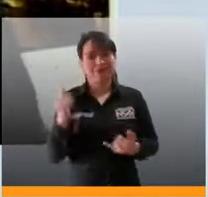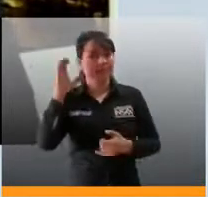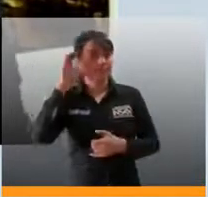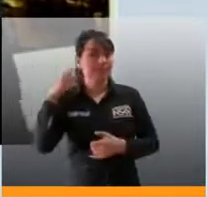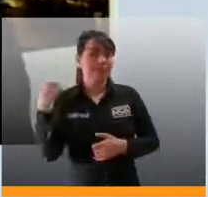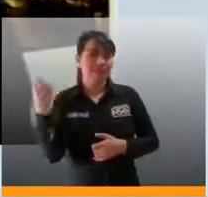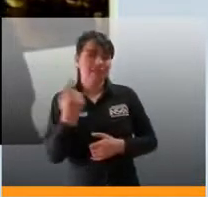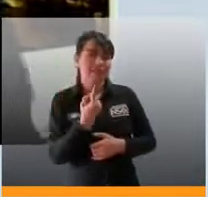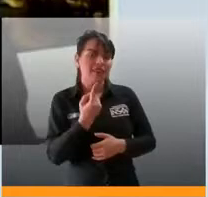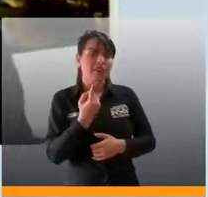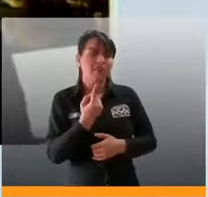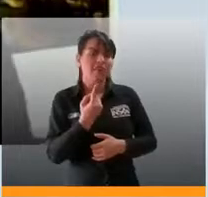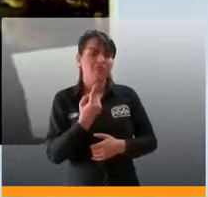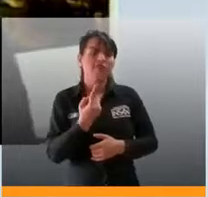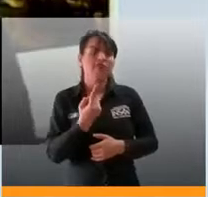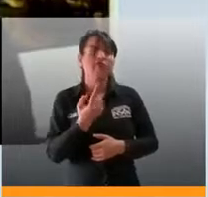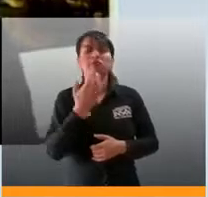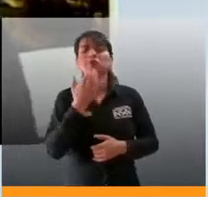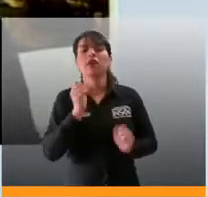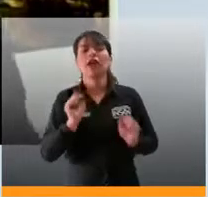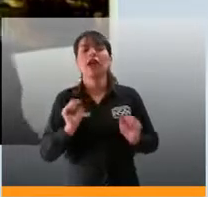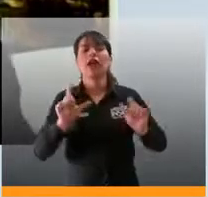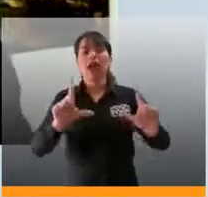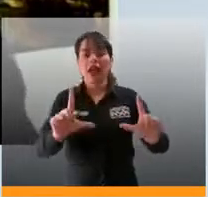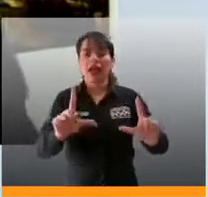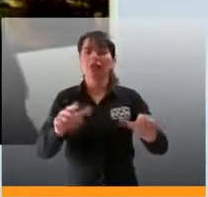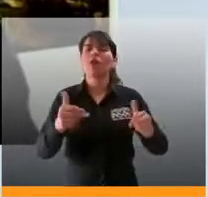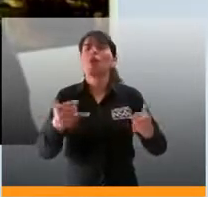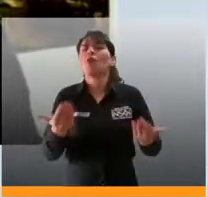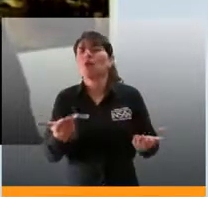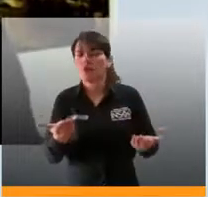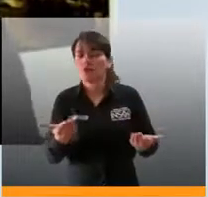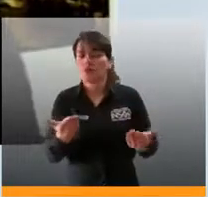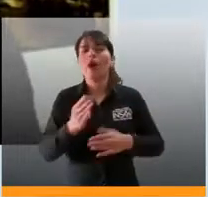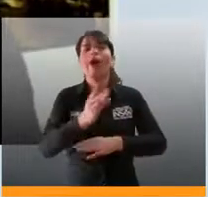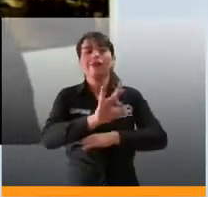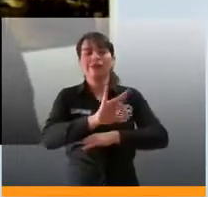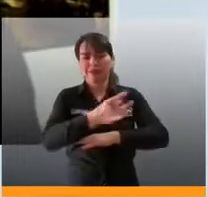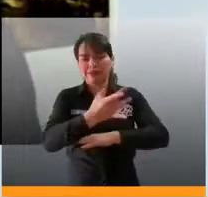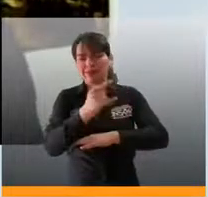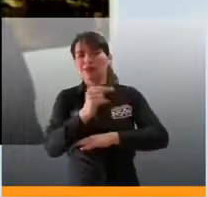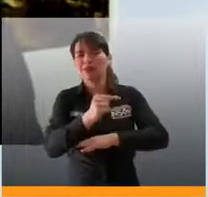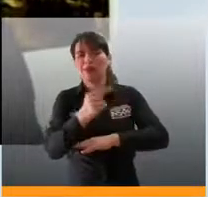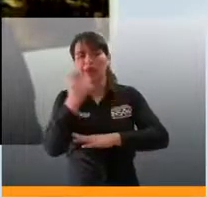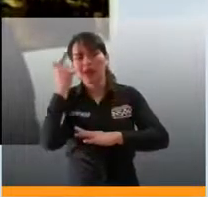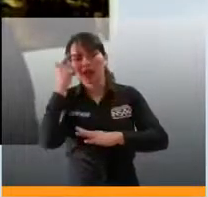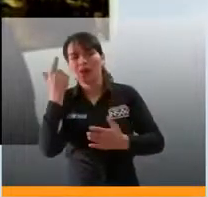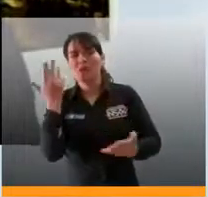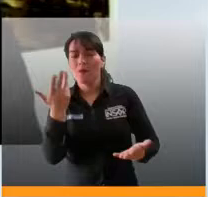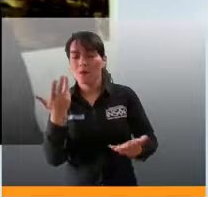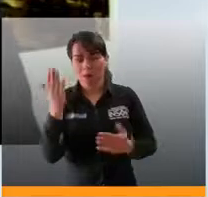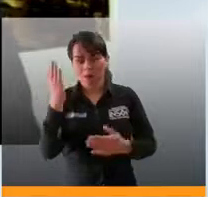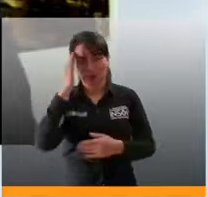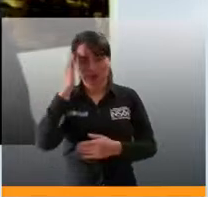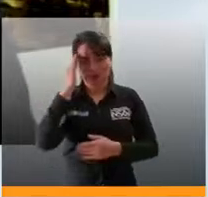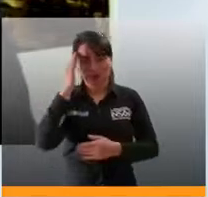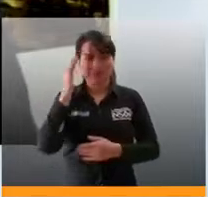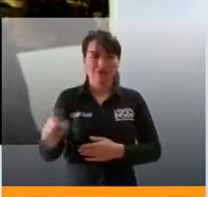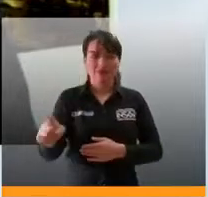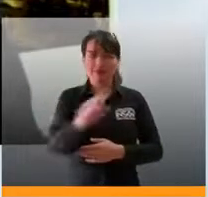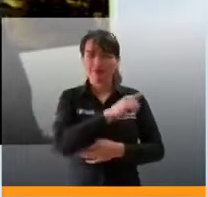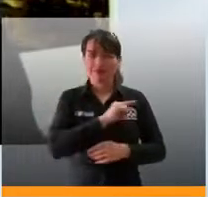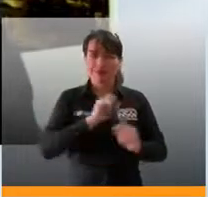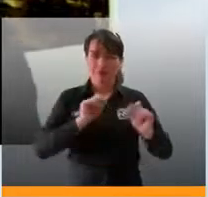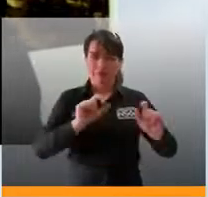este momento. Llegar a los grados, a una ceremonia de grados, hacerla de manera virtual, que nuestros egresados, que